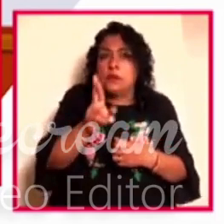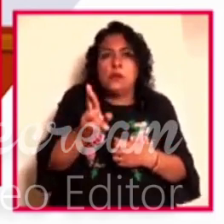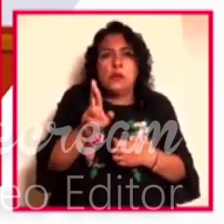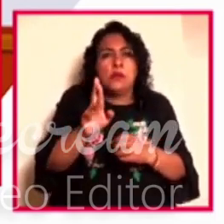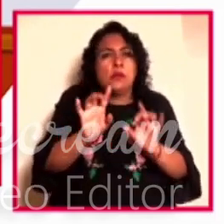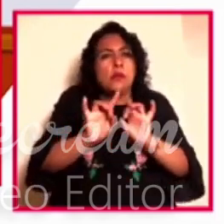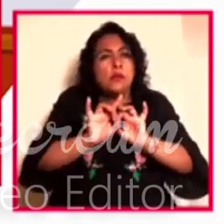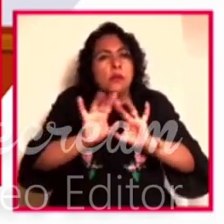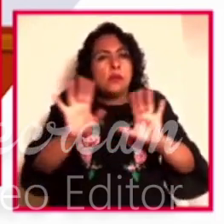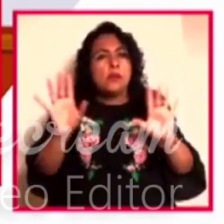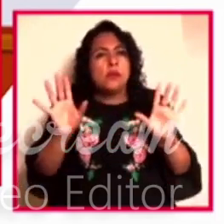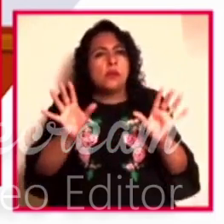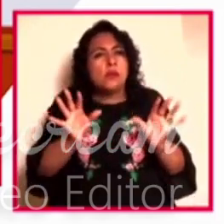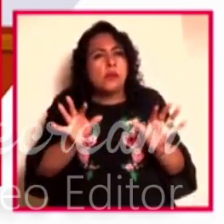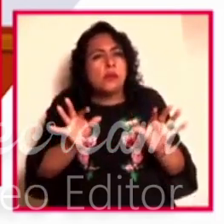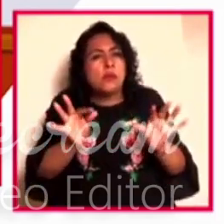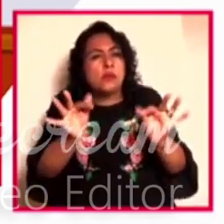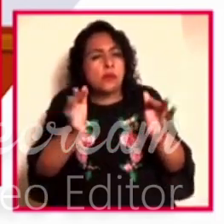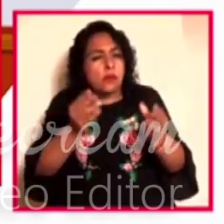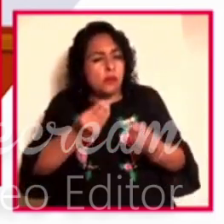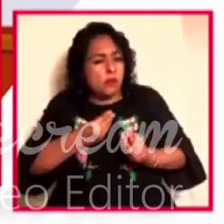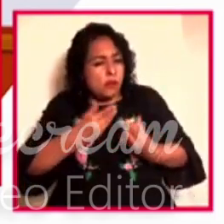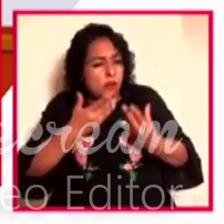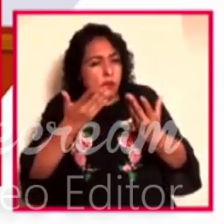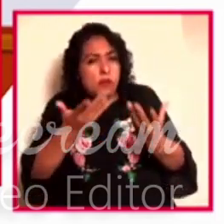delicado, tan fino, tan poético.